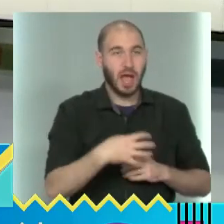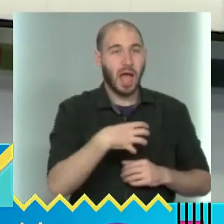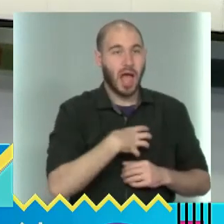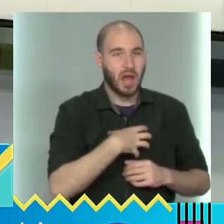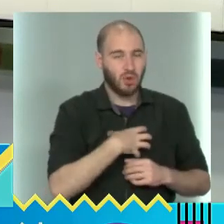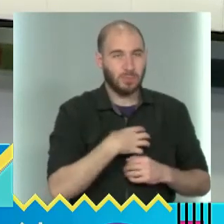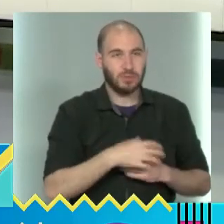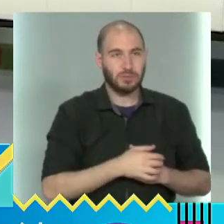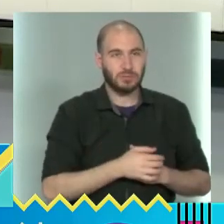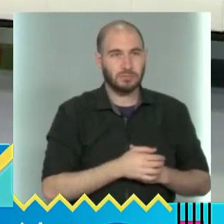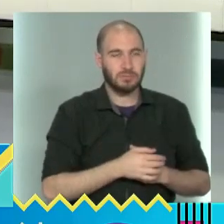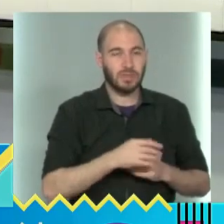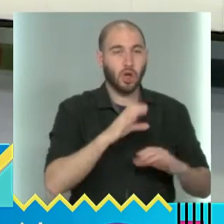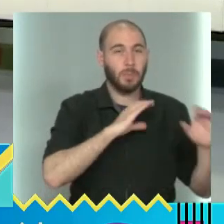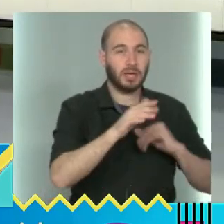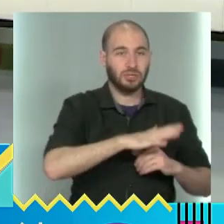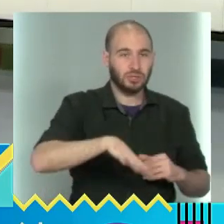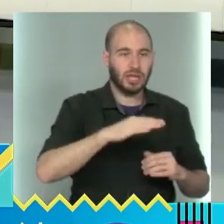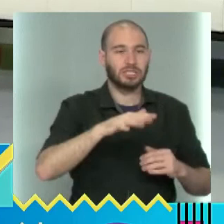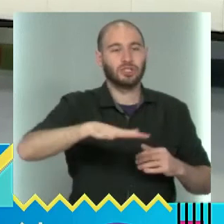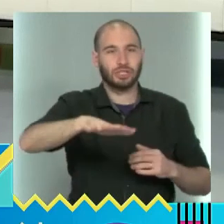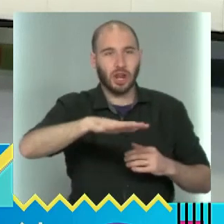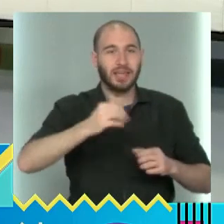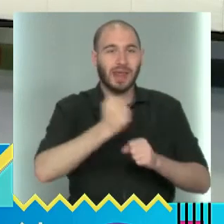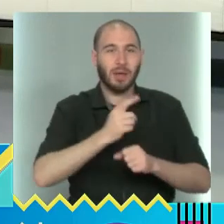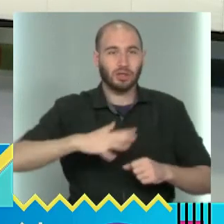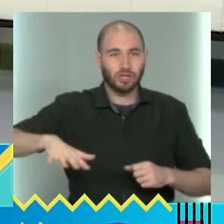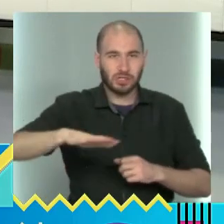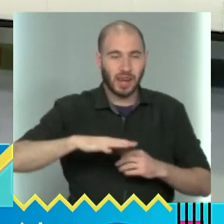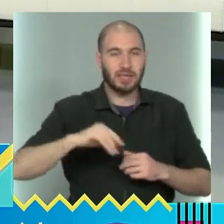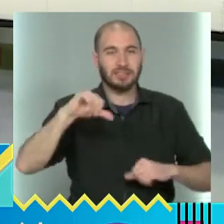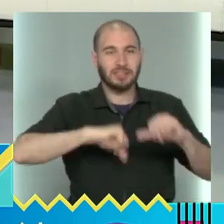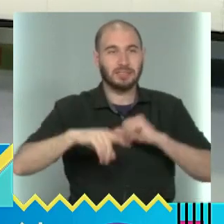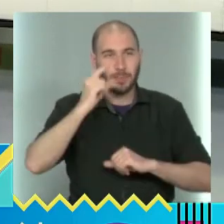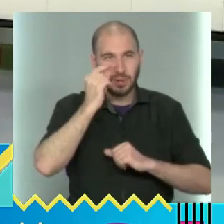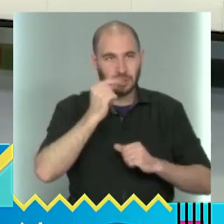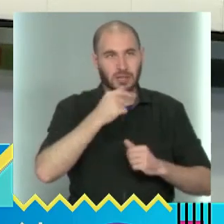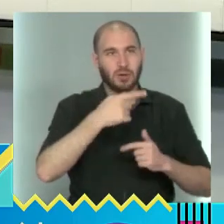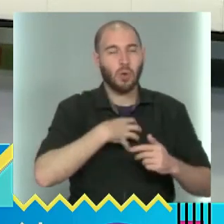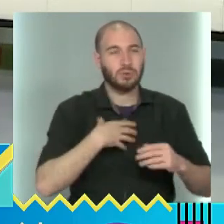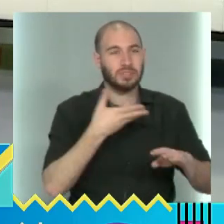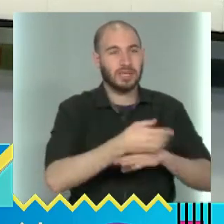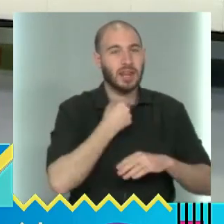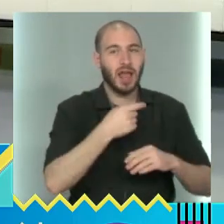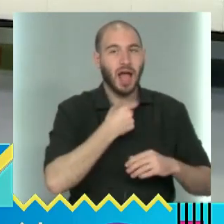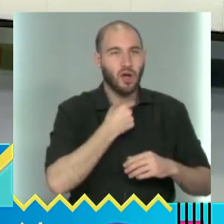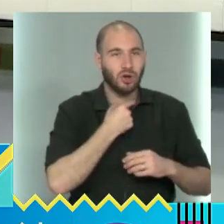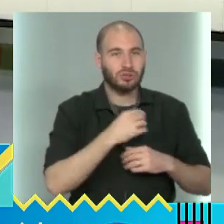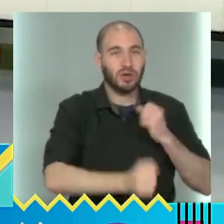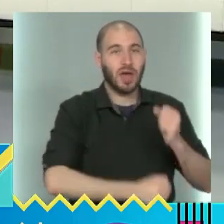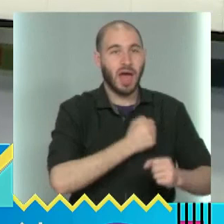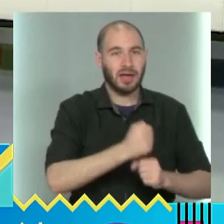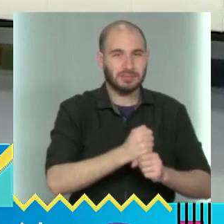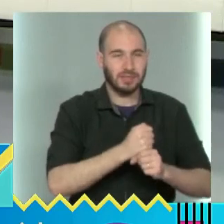alumnos de tanto de Comunicación Social, Sociología, Trabajo Social y Ciencias Políticas para los que quieran cursarlo a partir de agosto